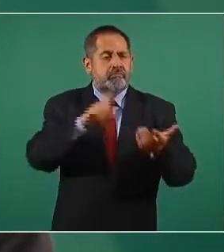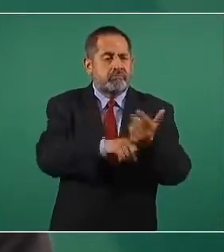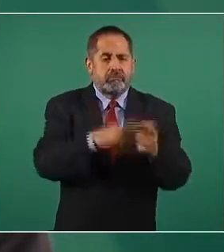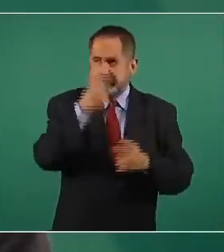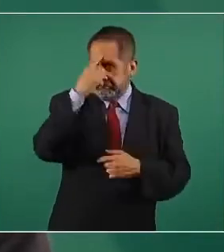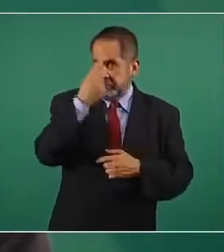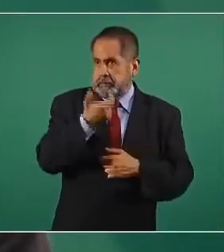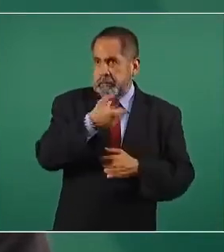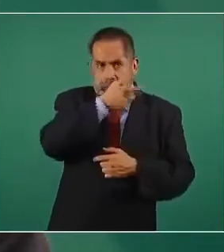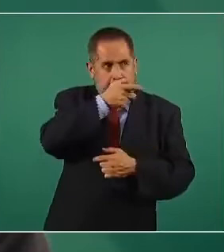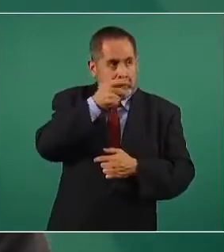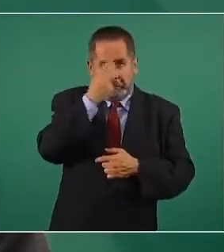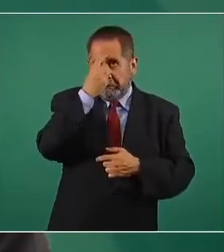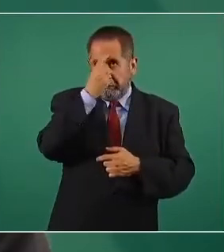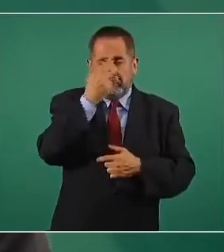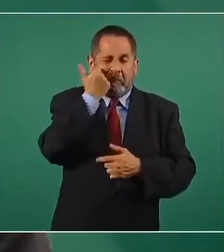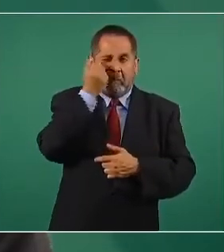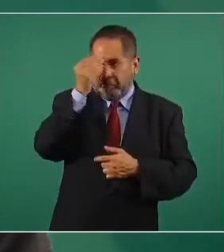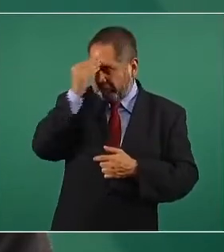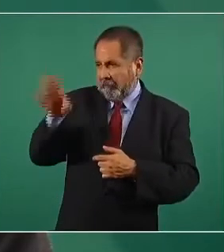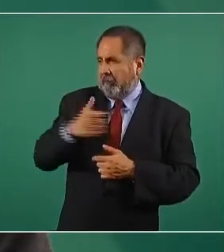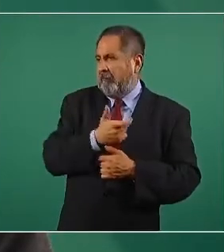dinero.